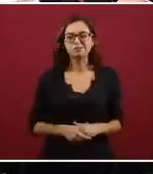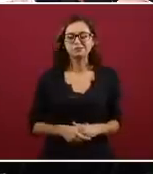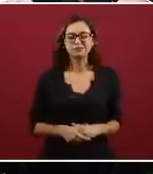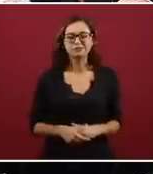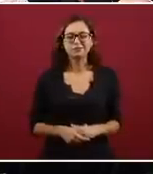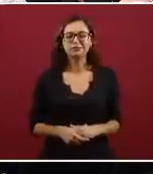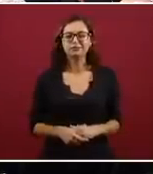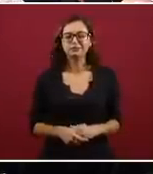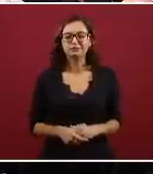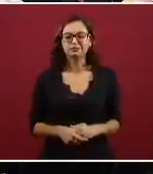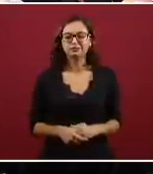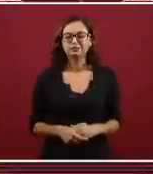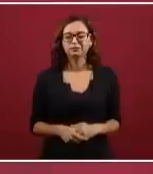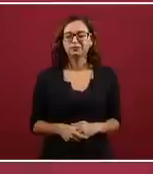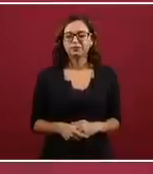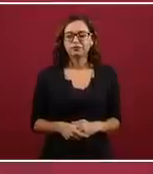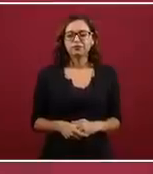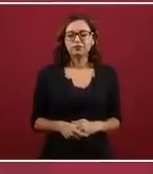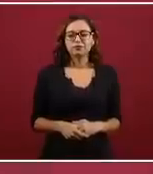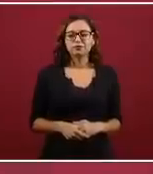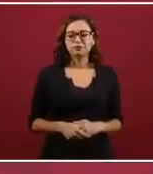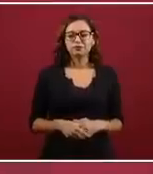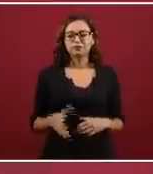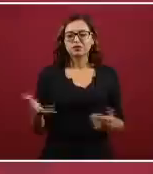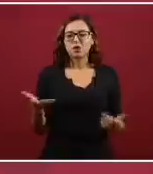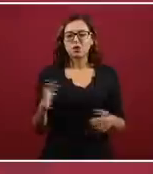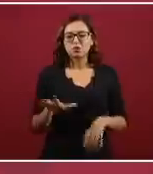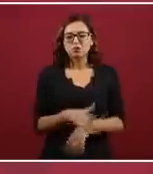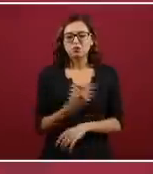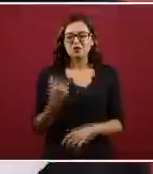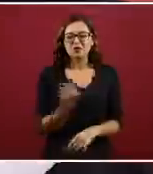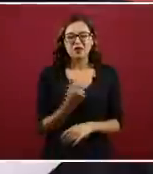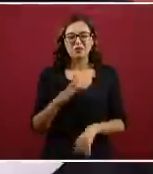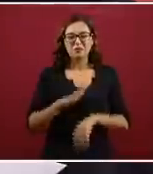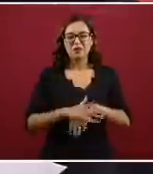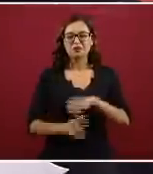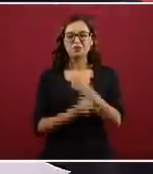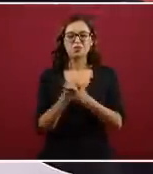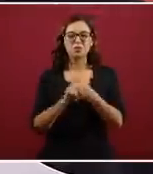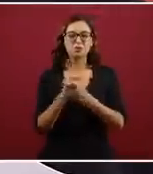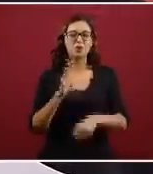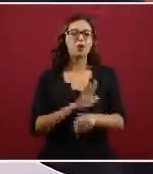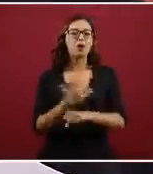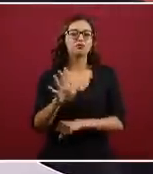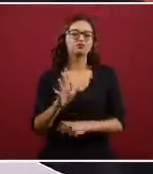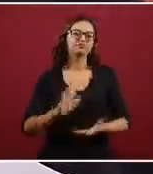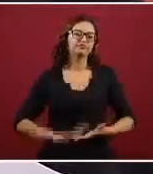Porque el principal problema de los mexicanos es la inseguridad,